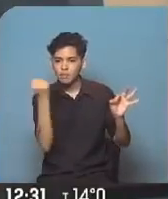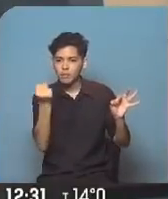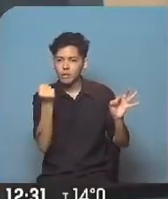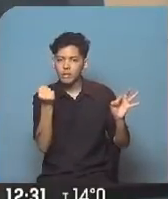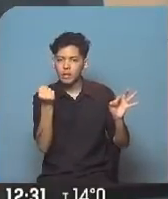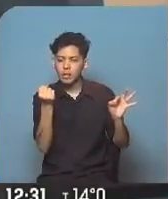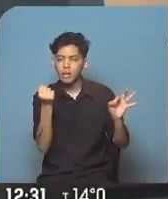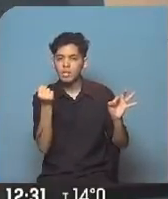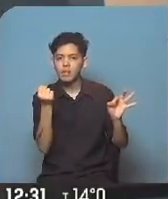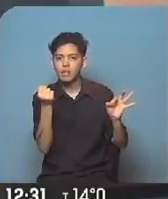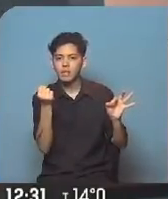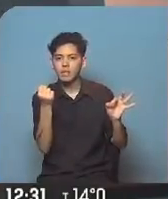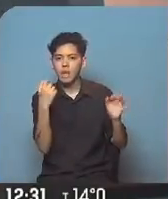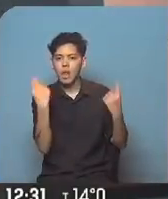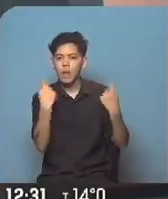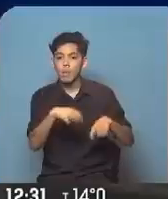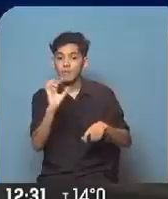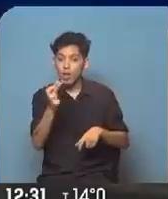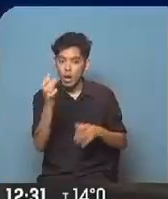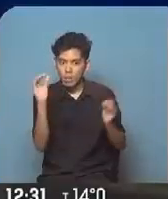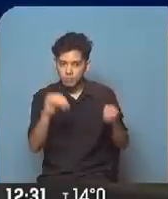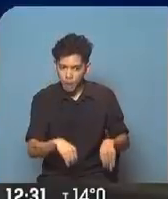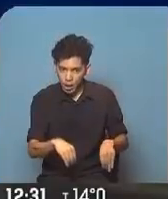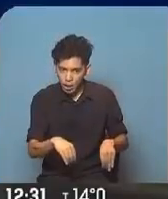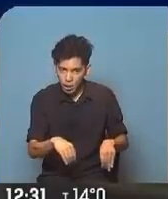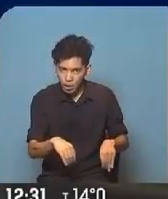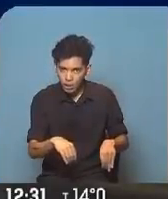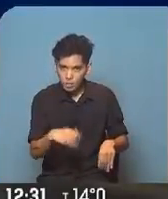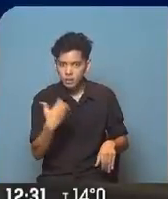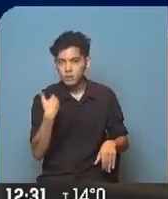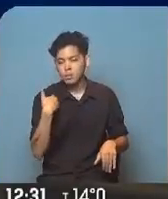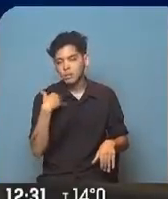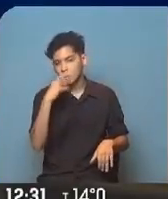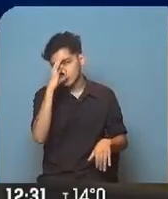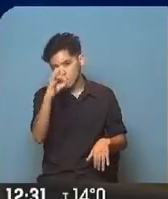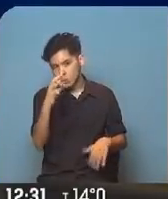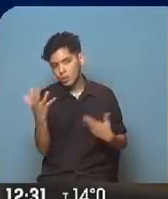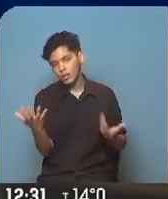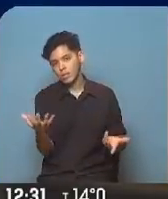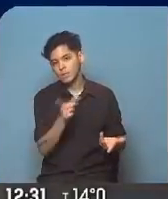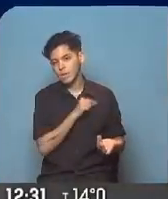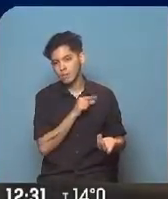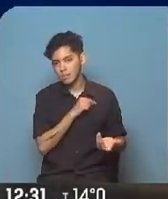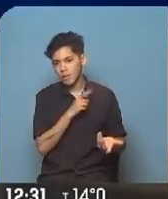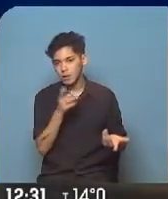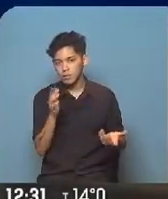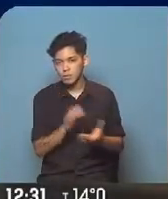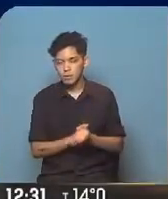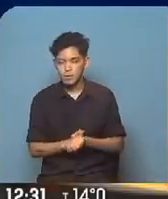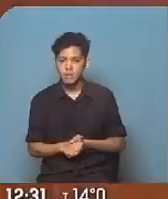El que apuesta al dólar, ¿pierde? En Argentina nunca, digamos, lamentablemente.